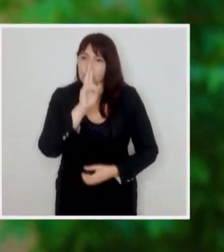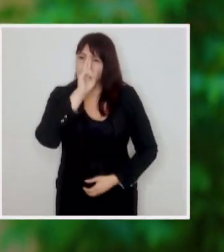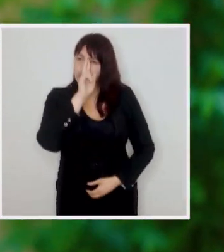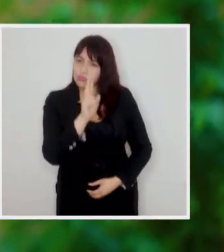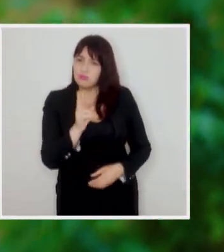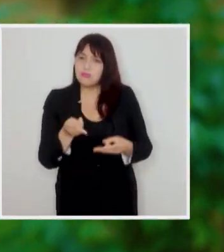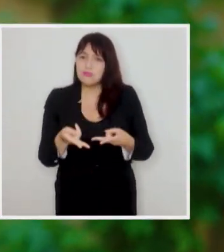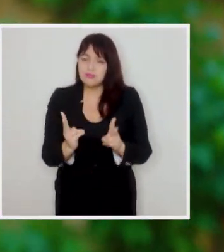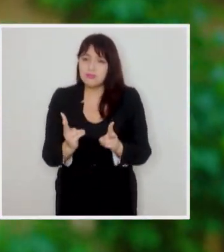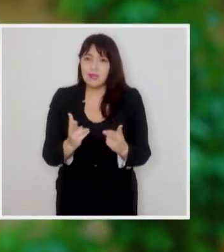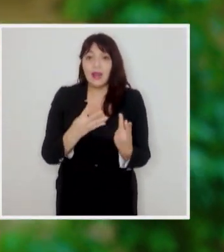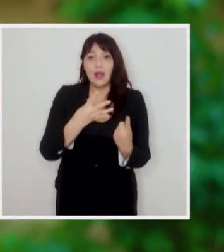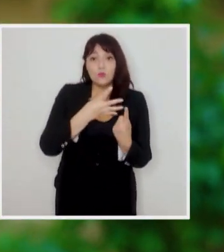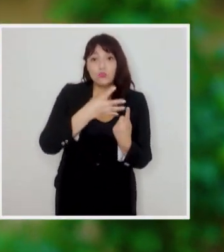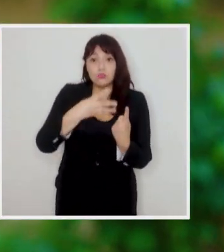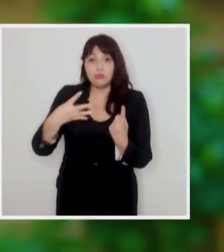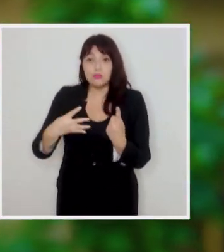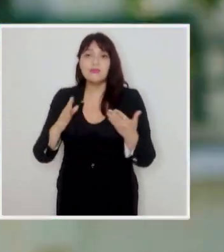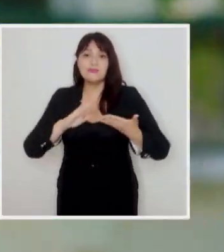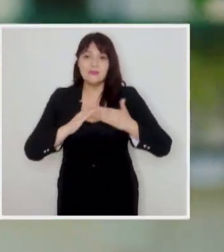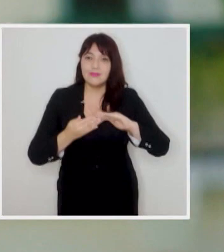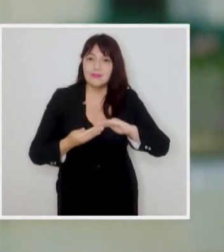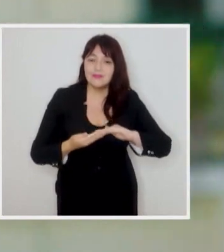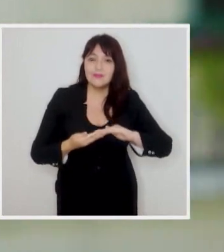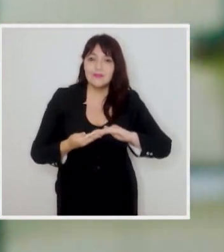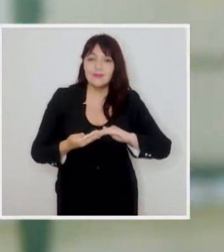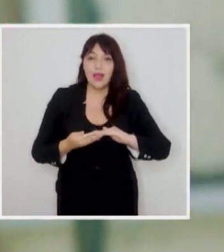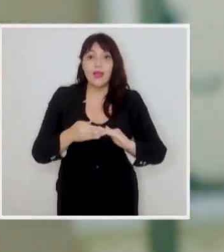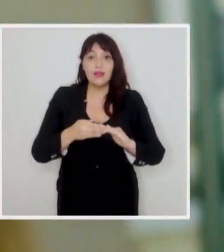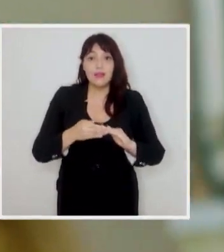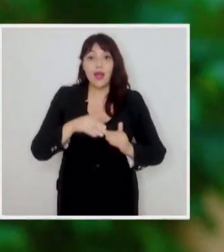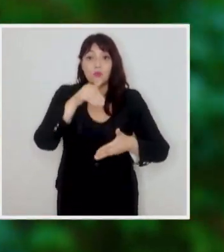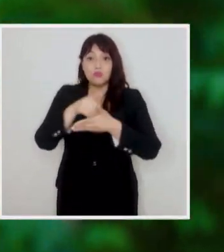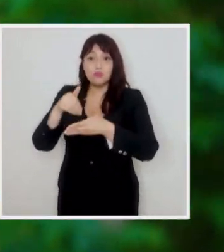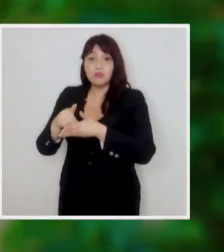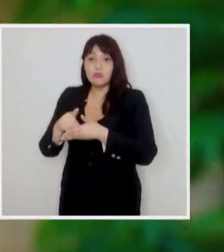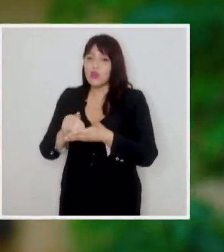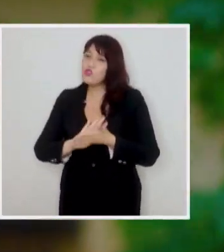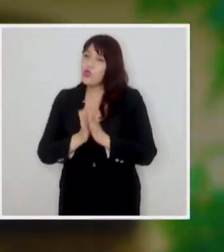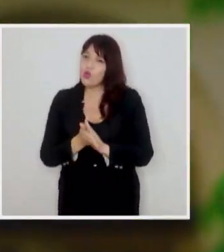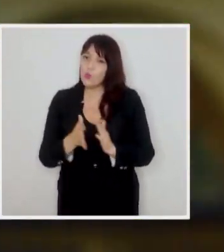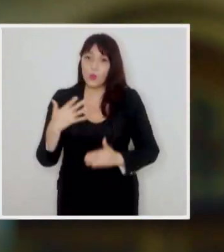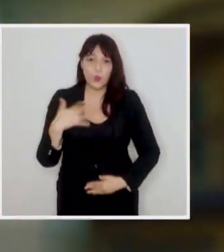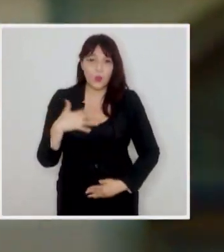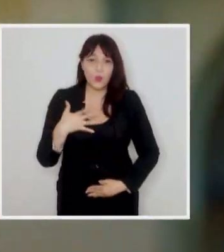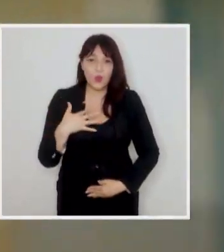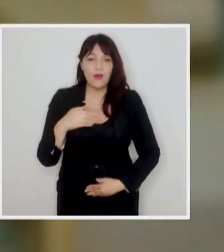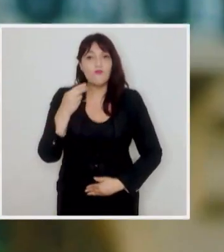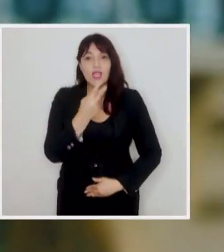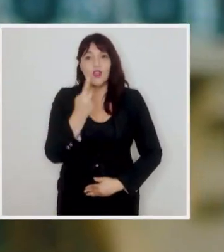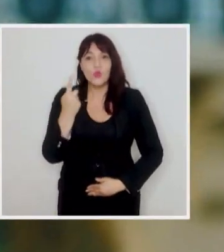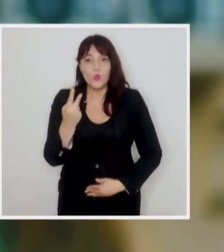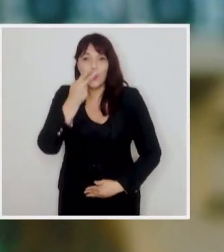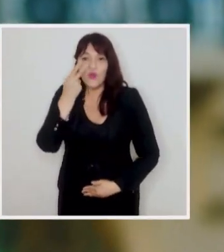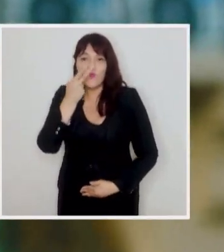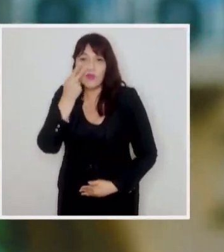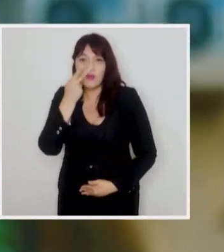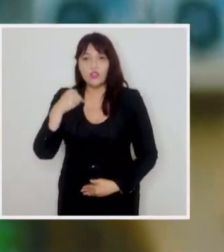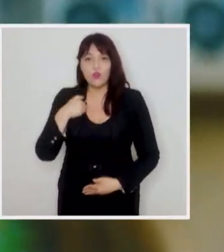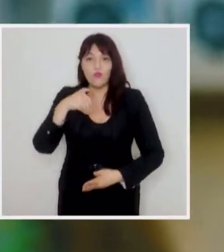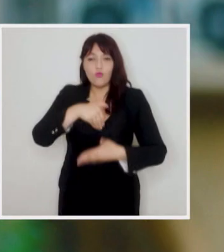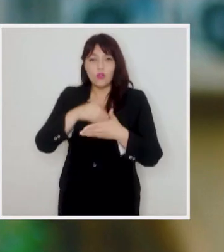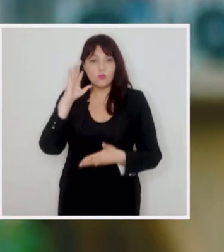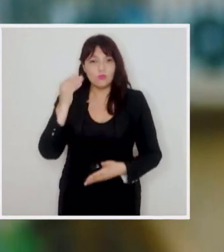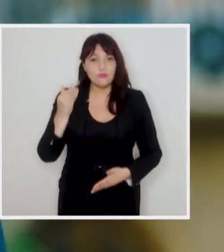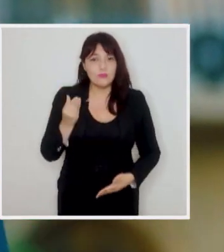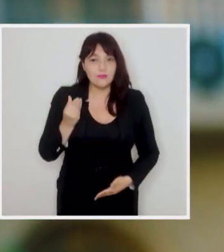avanzado muchísimo en el reconocimiento de derechos de la comunidad LGBTI. En esta elección, todo está en juego. Por eso, este